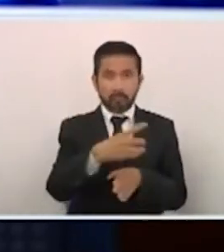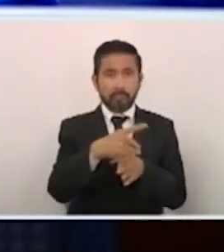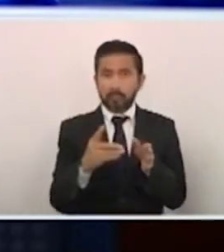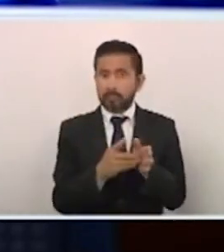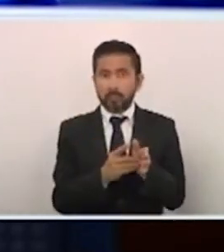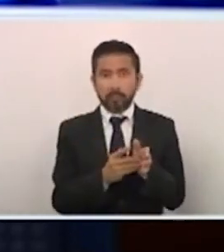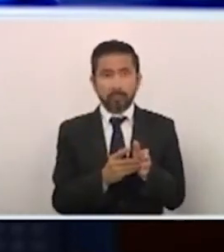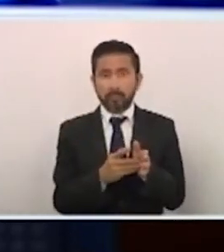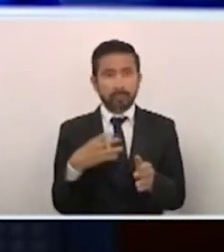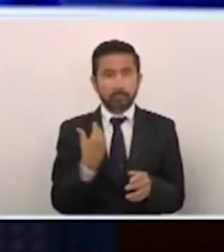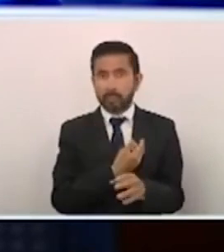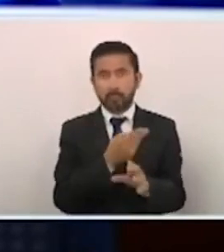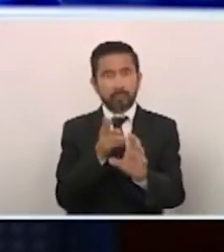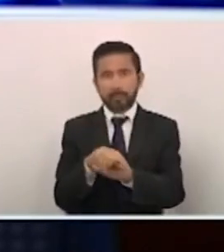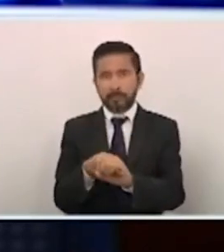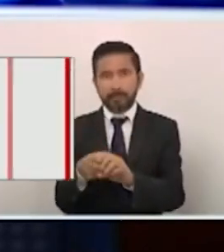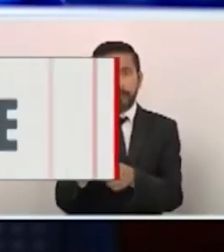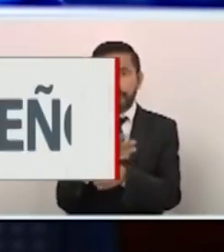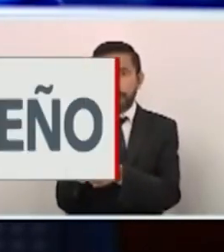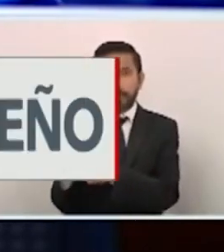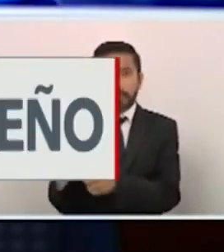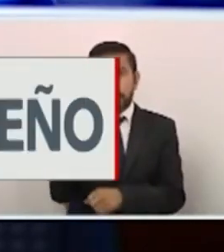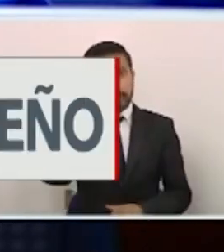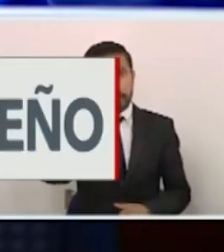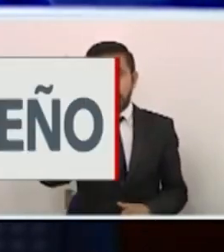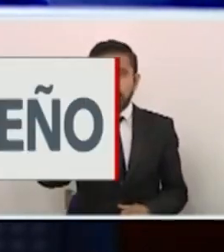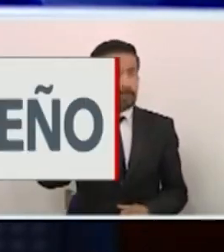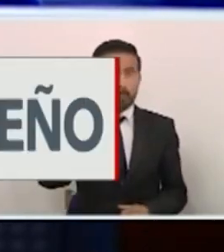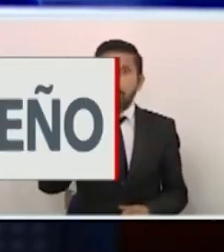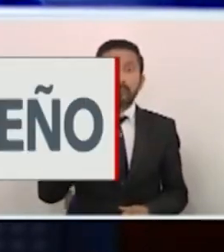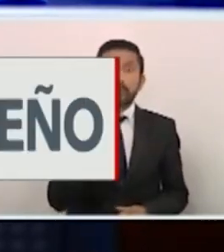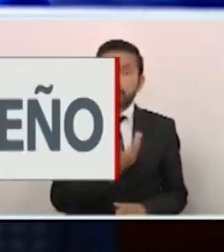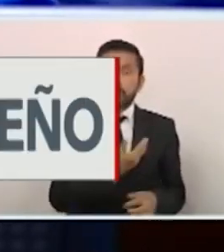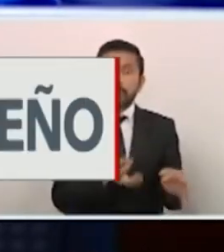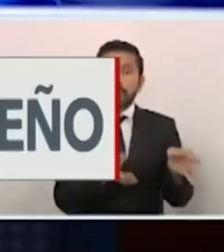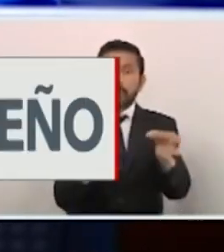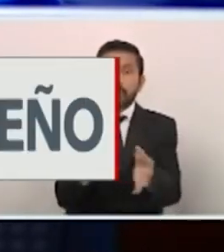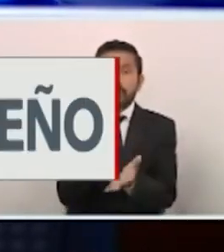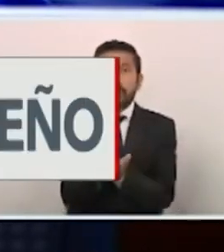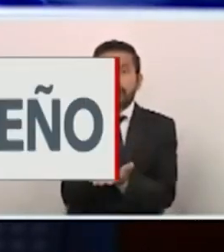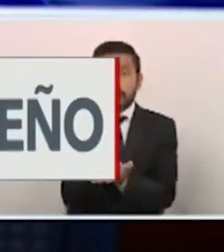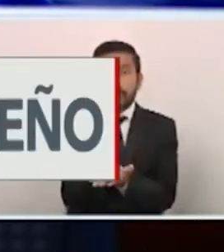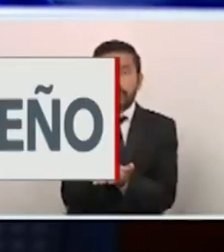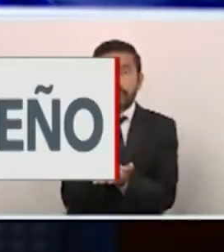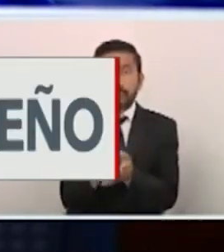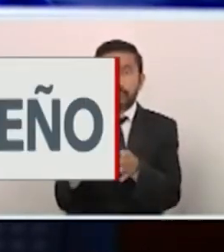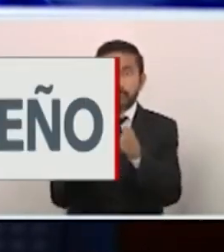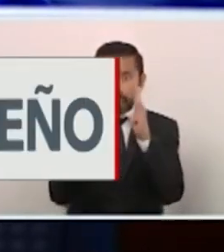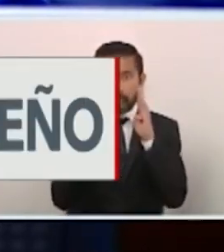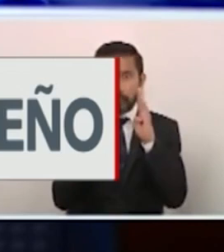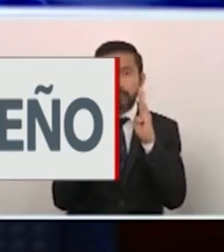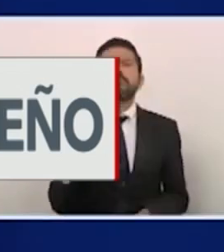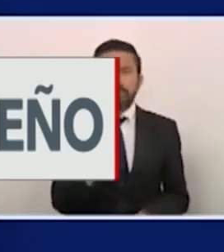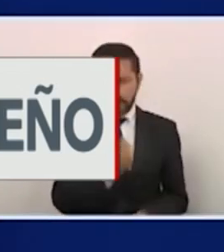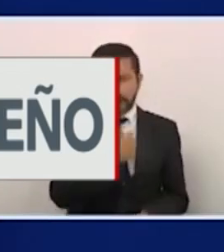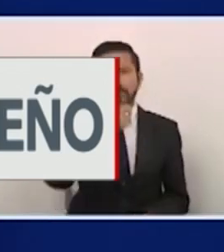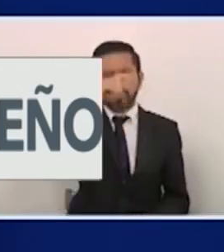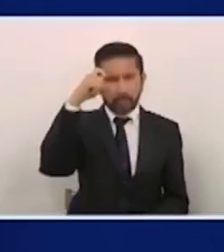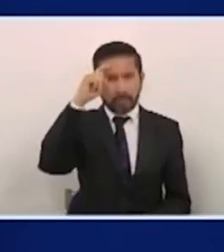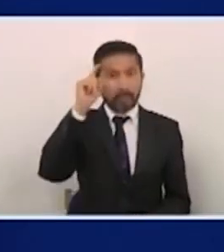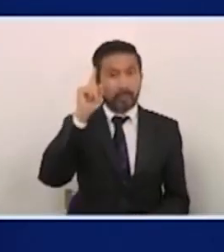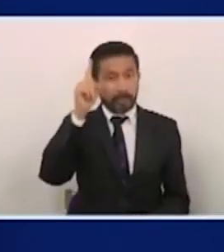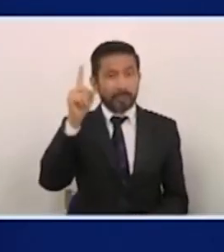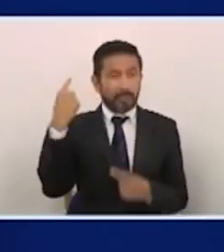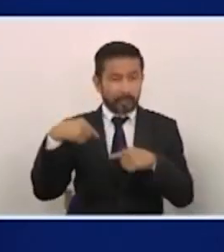no pertenecemos a la bancada mayoritaria y que presentemos propuestas, estas sean tomadas en cuenta. La idea